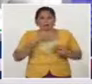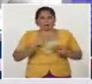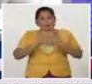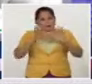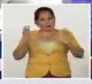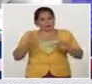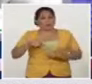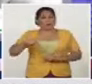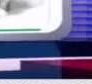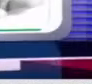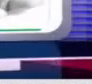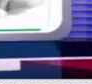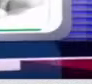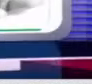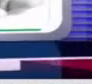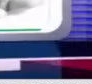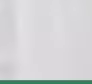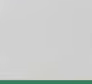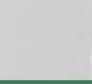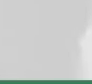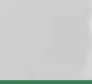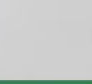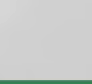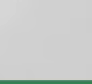jornada y cuídese mucho.